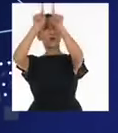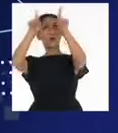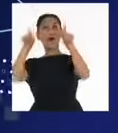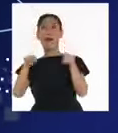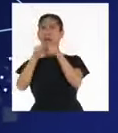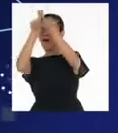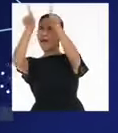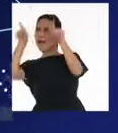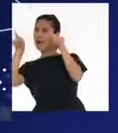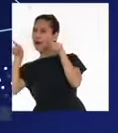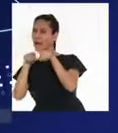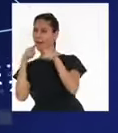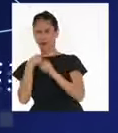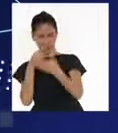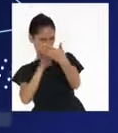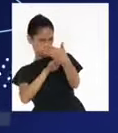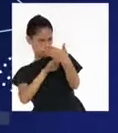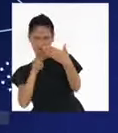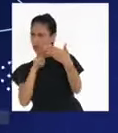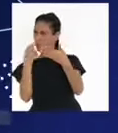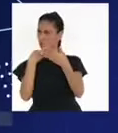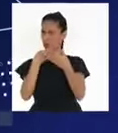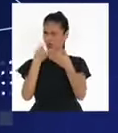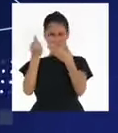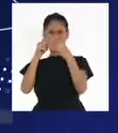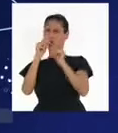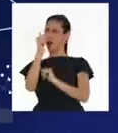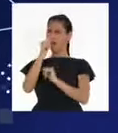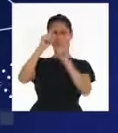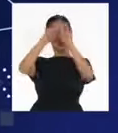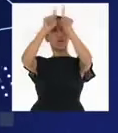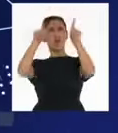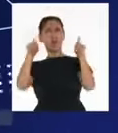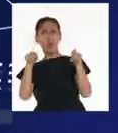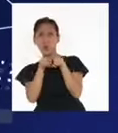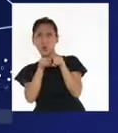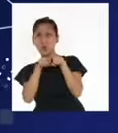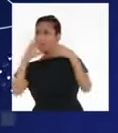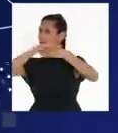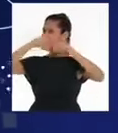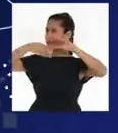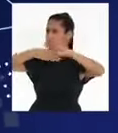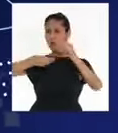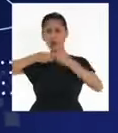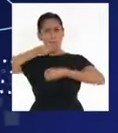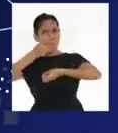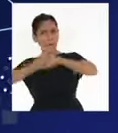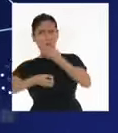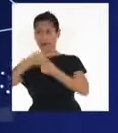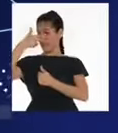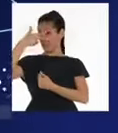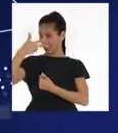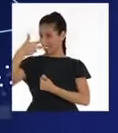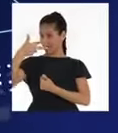la actividad contar historias tiene tres palotes, así que su frecuencia es tres.